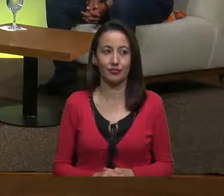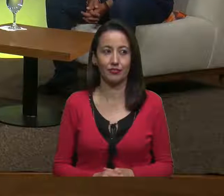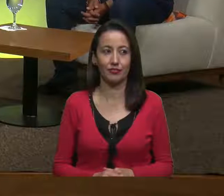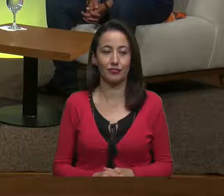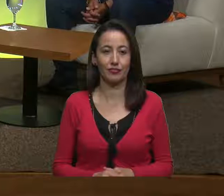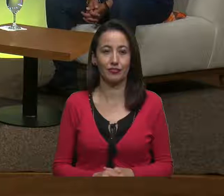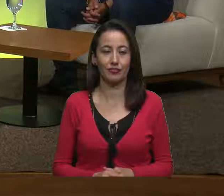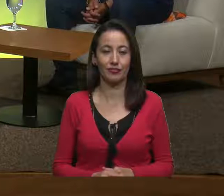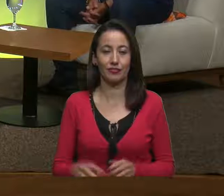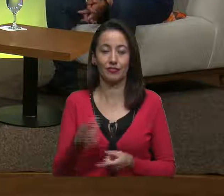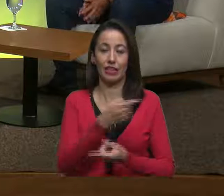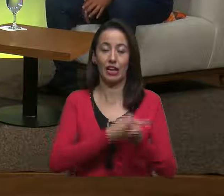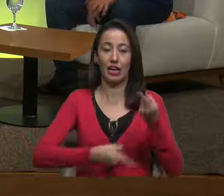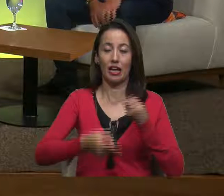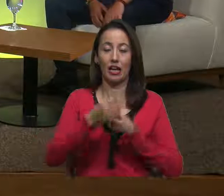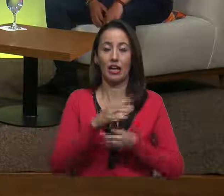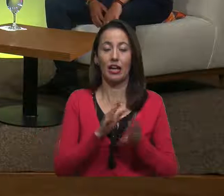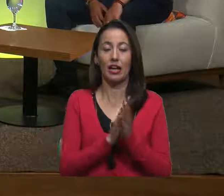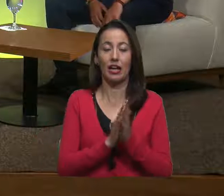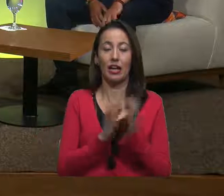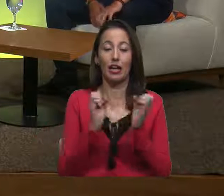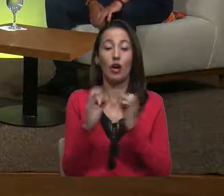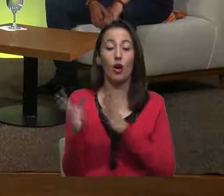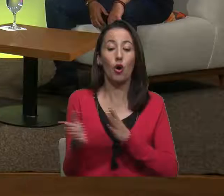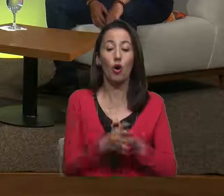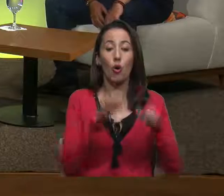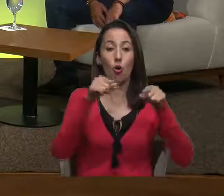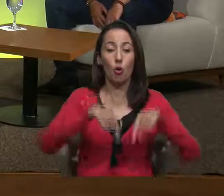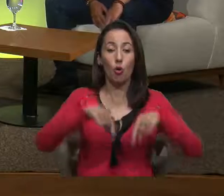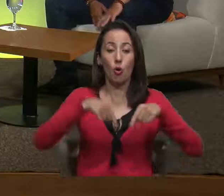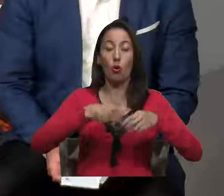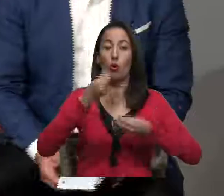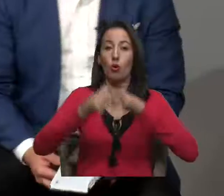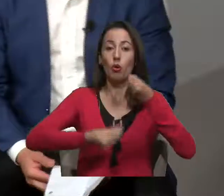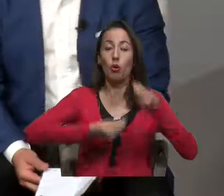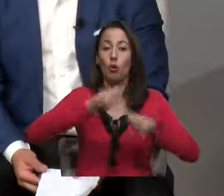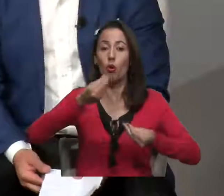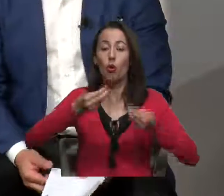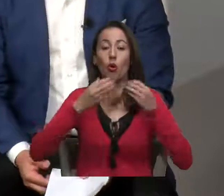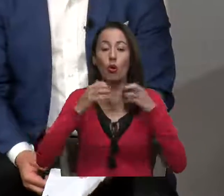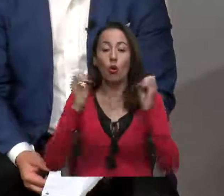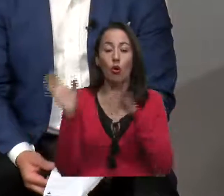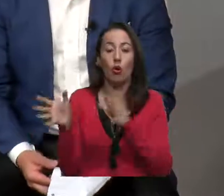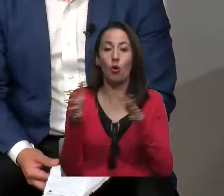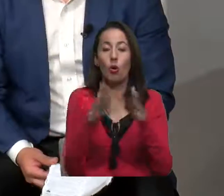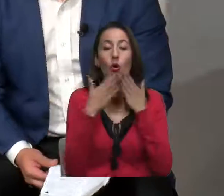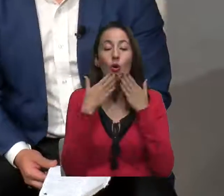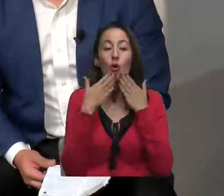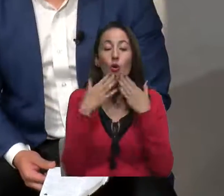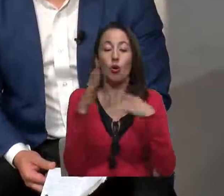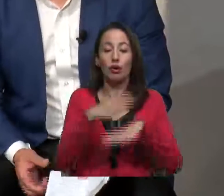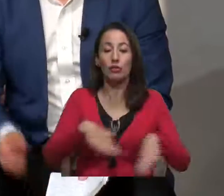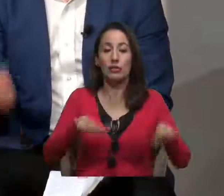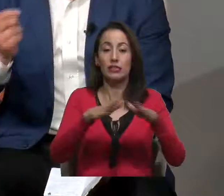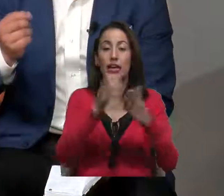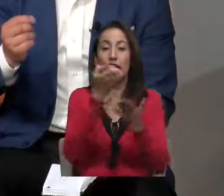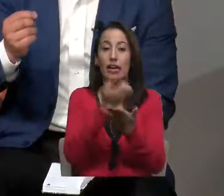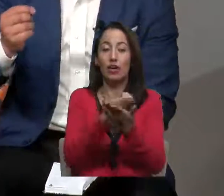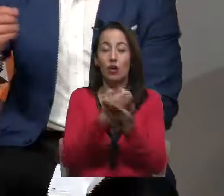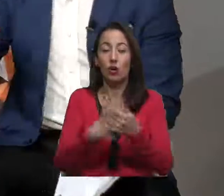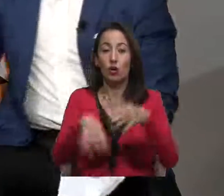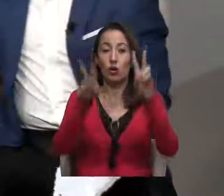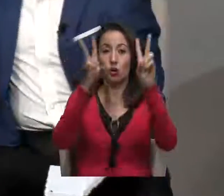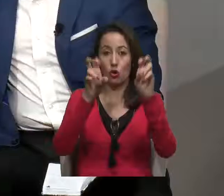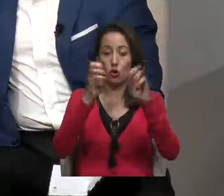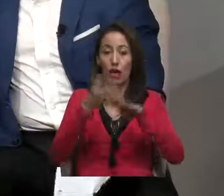estamos ya de regreso en este espacio queremos conversar con paúl carrasco sobre los temas de carácter económico y antes de